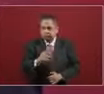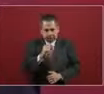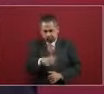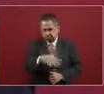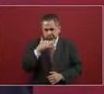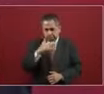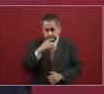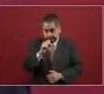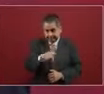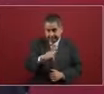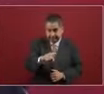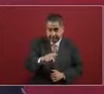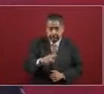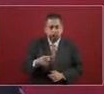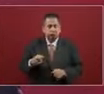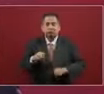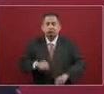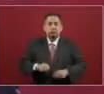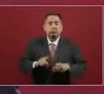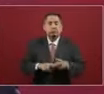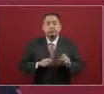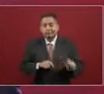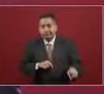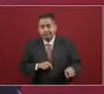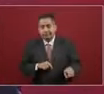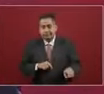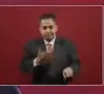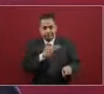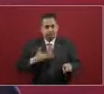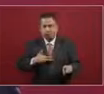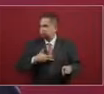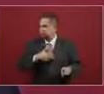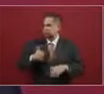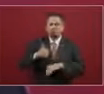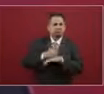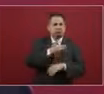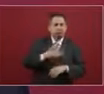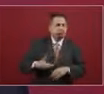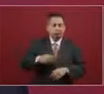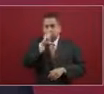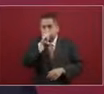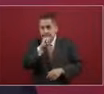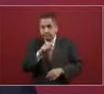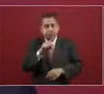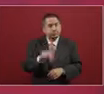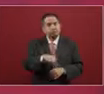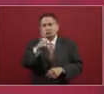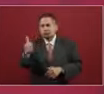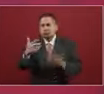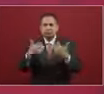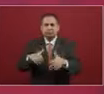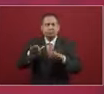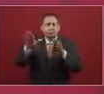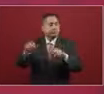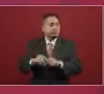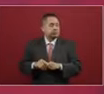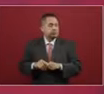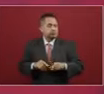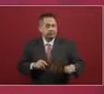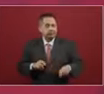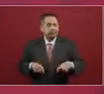el que se impuso de presidente le entregó la otra línea aérea